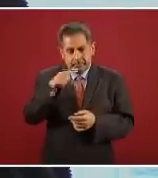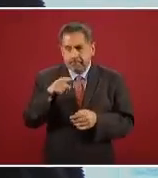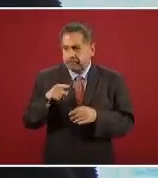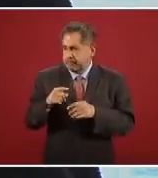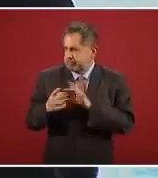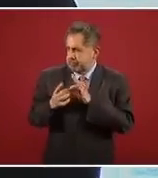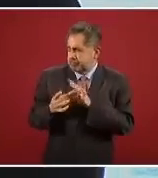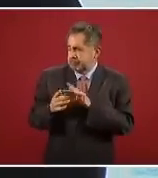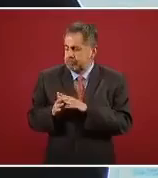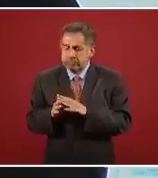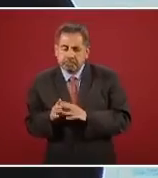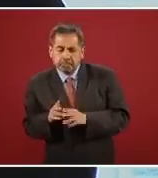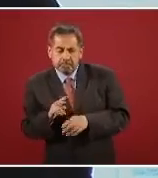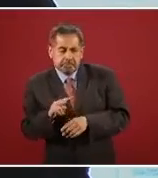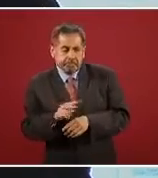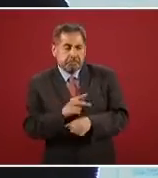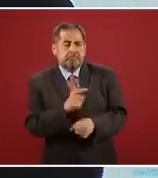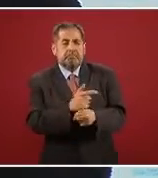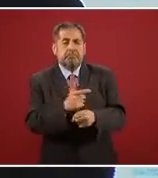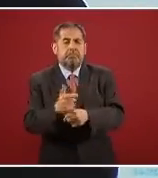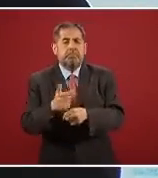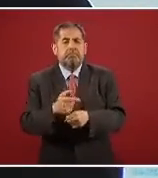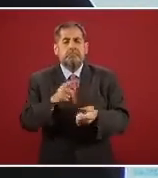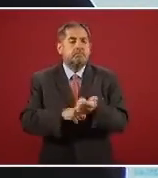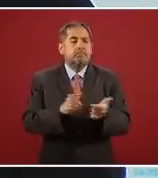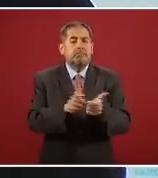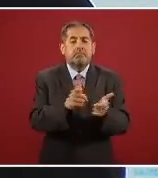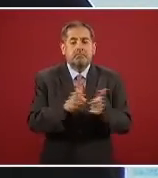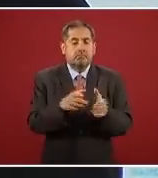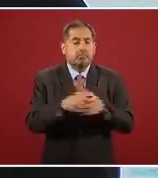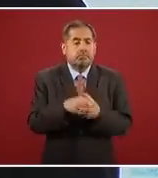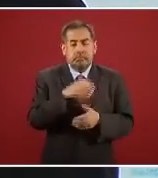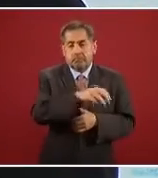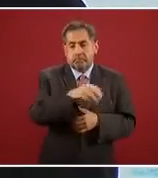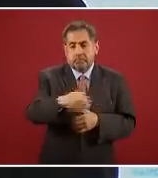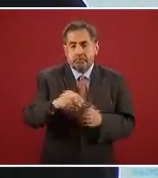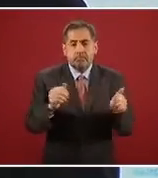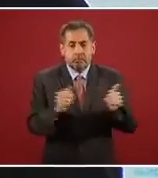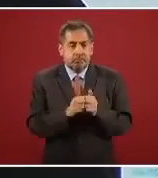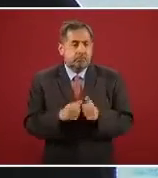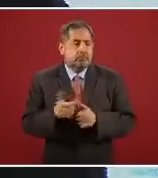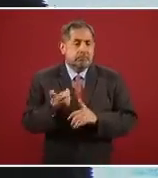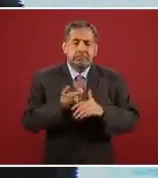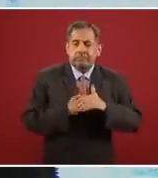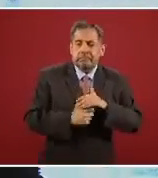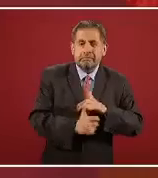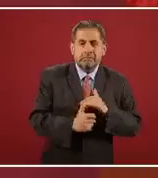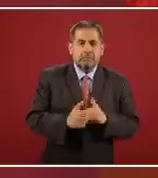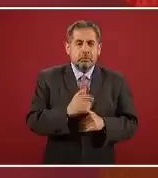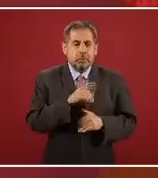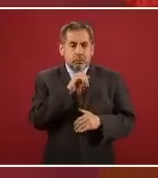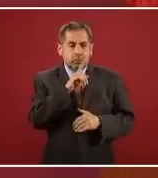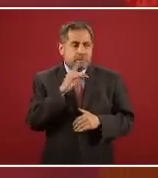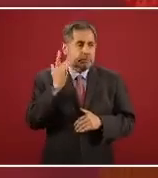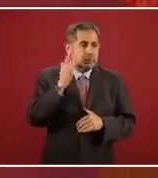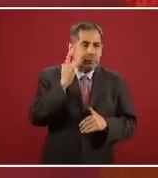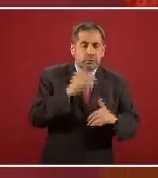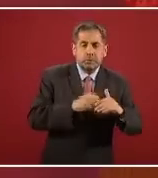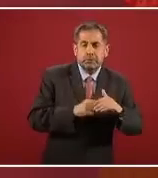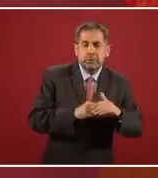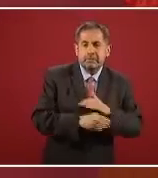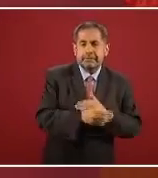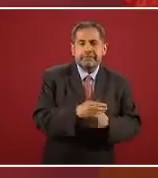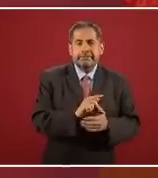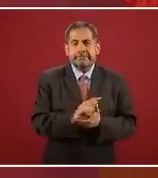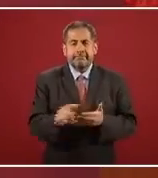para poder detectar a estos grupos que se encuentran vinculados con el lavado de dinero en el país. Adelante, por favor.